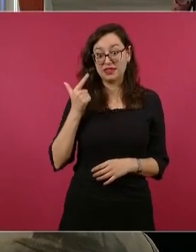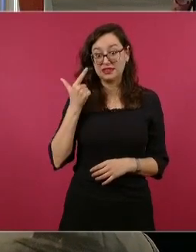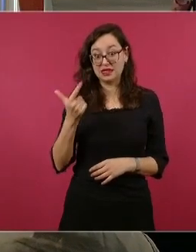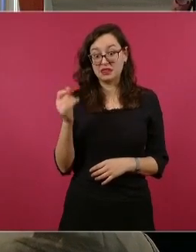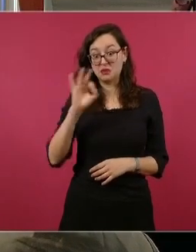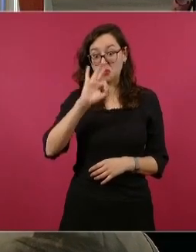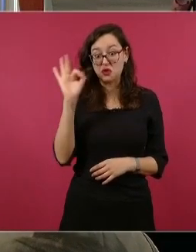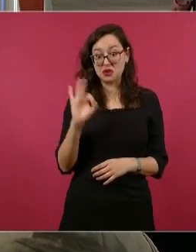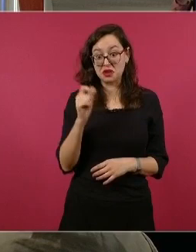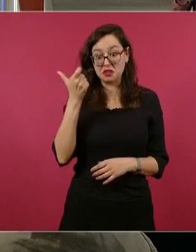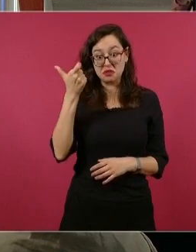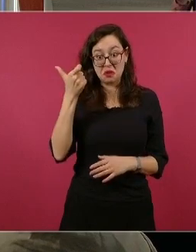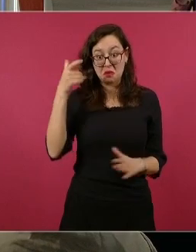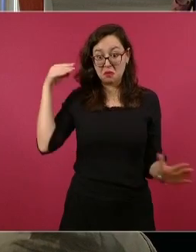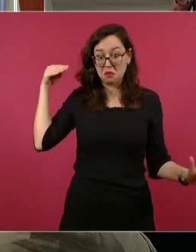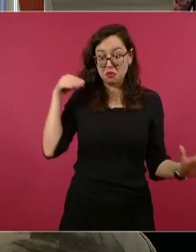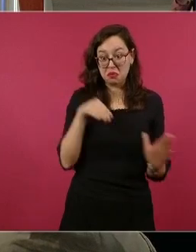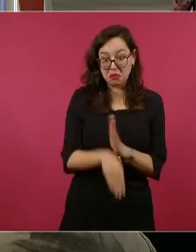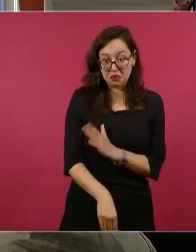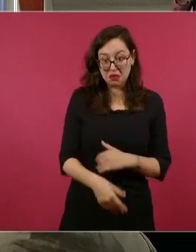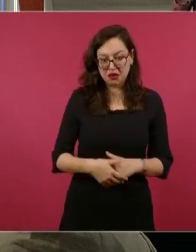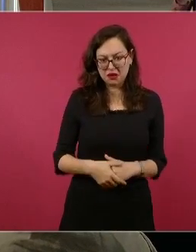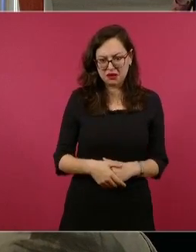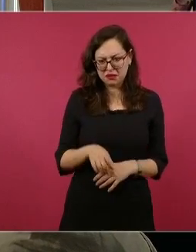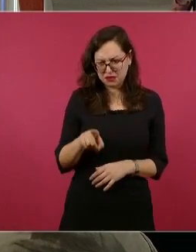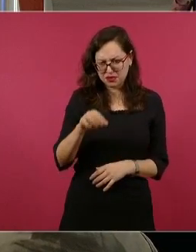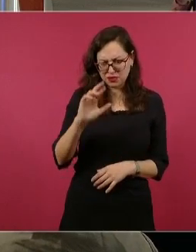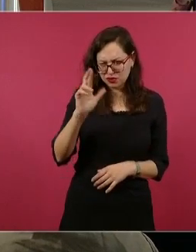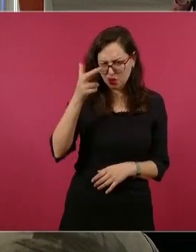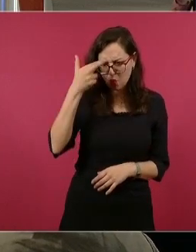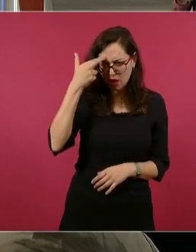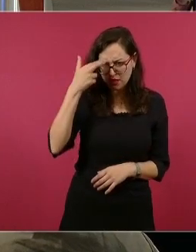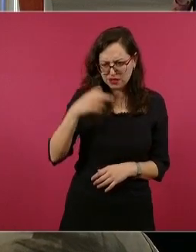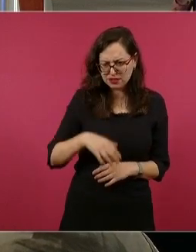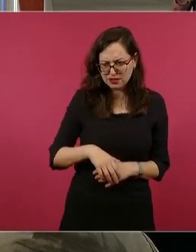Vamos a refrescarles la memoria,